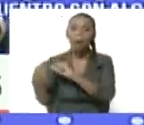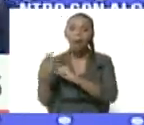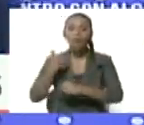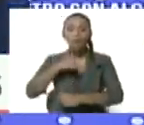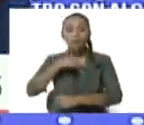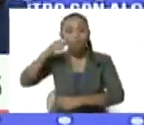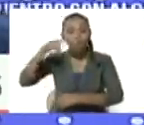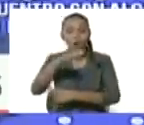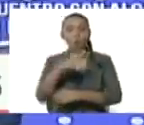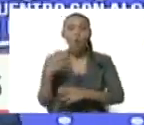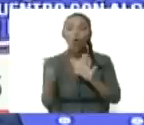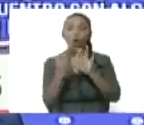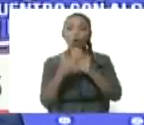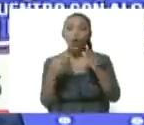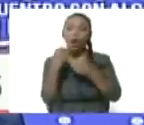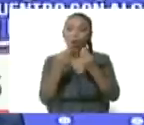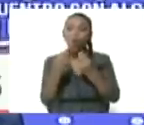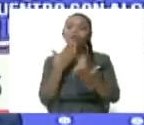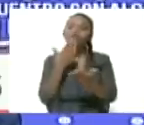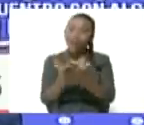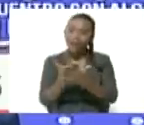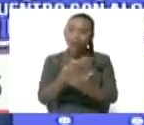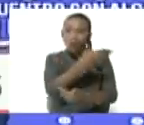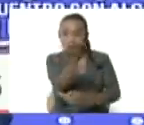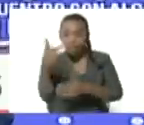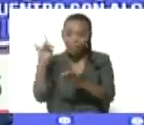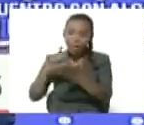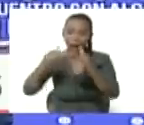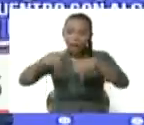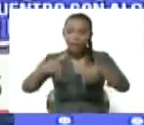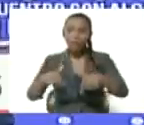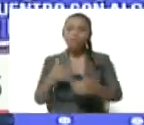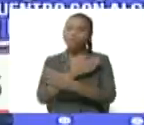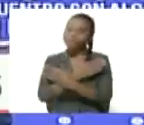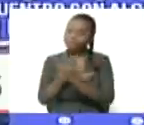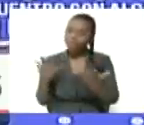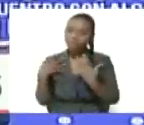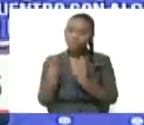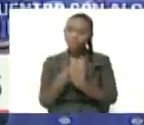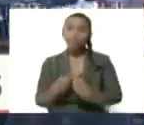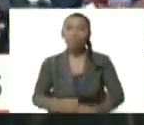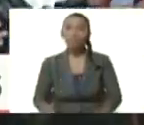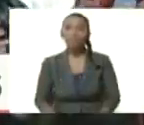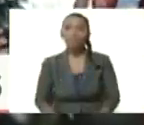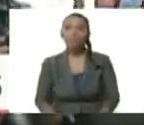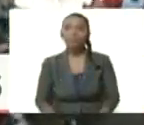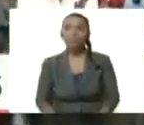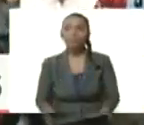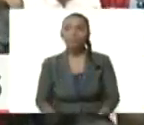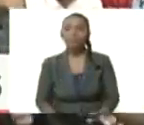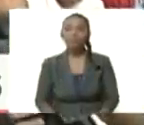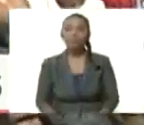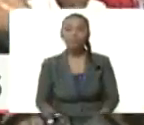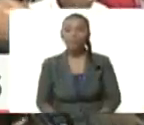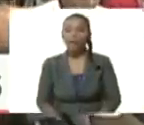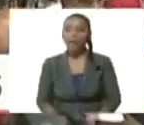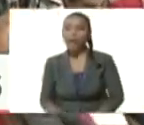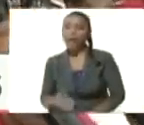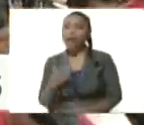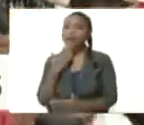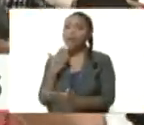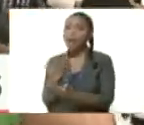las conozca. Muchas gracias por estar aquí, queridos compañeros, queridas compañeras. Gracias, presidente. Bueno,